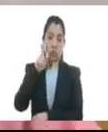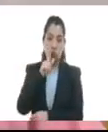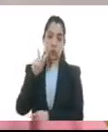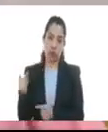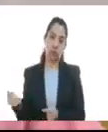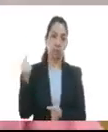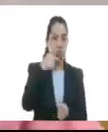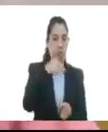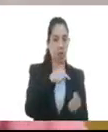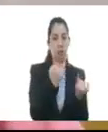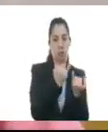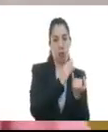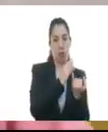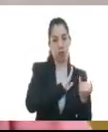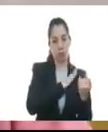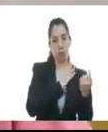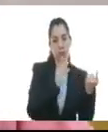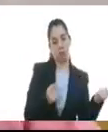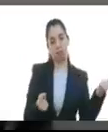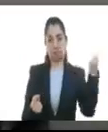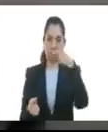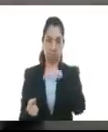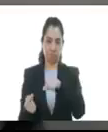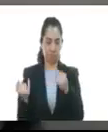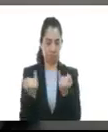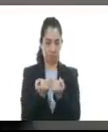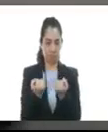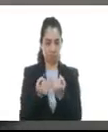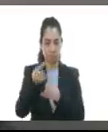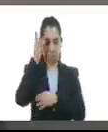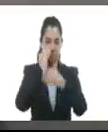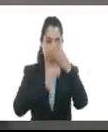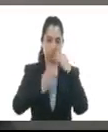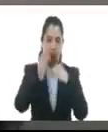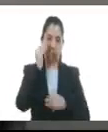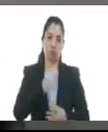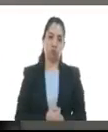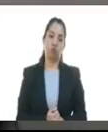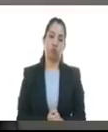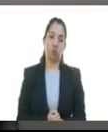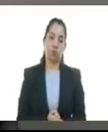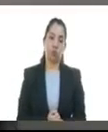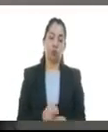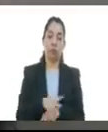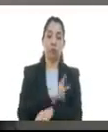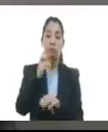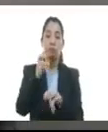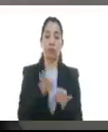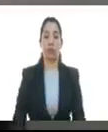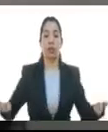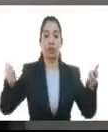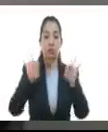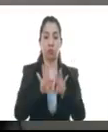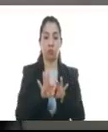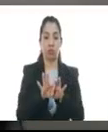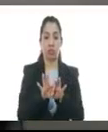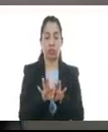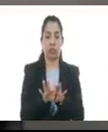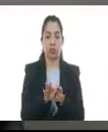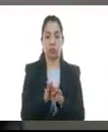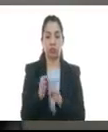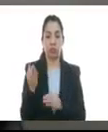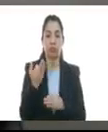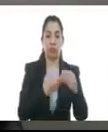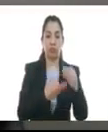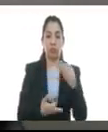para allá, claro, sí, claro. Entonces, es importante esa parte, yo creo que sí, la